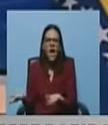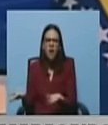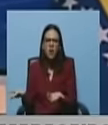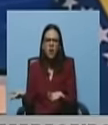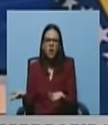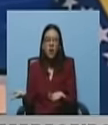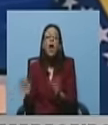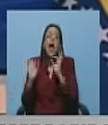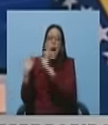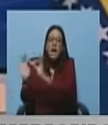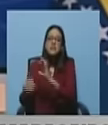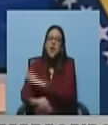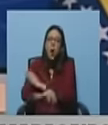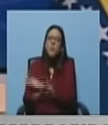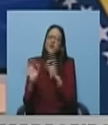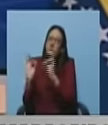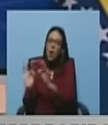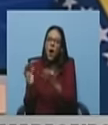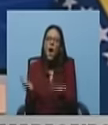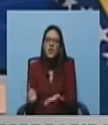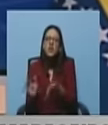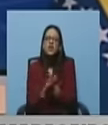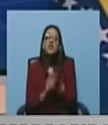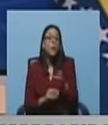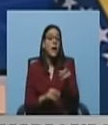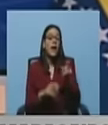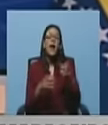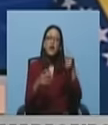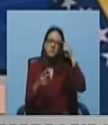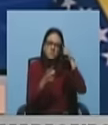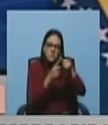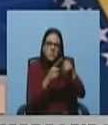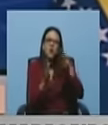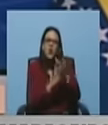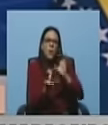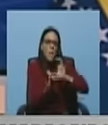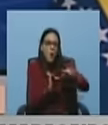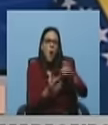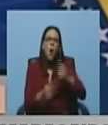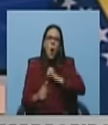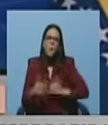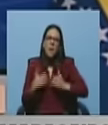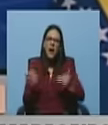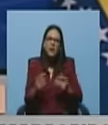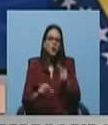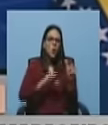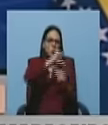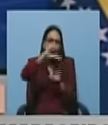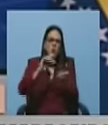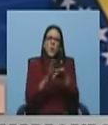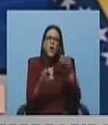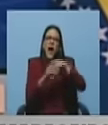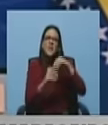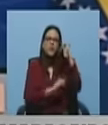Así es la oposición. El dinero, la operación de niños, que eran operaciones de trasplante de médula en el